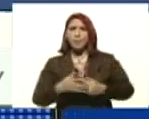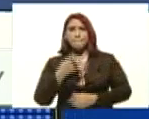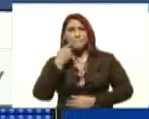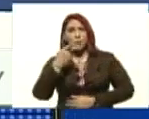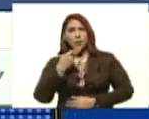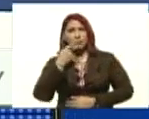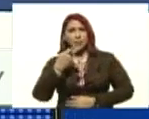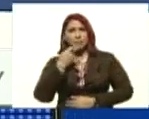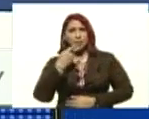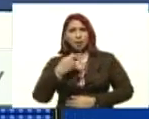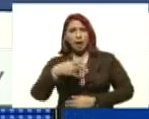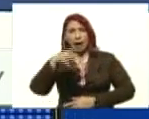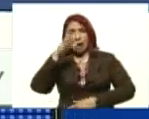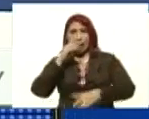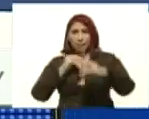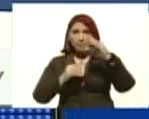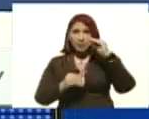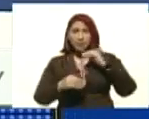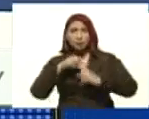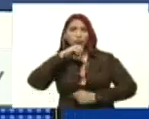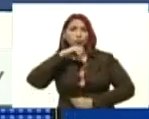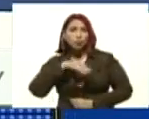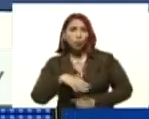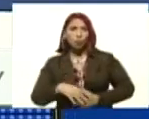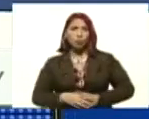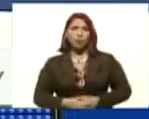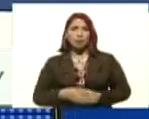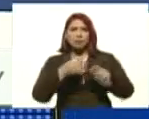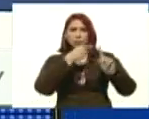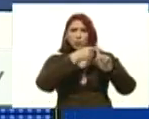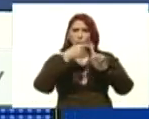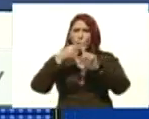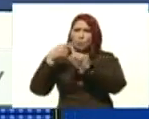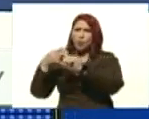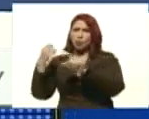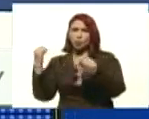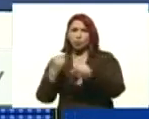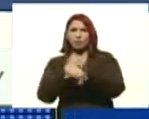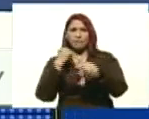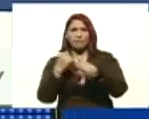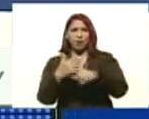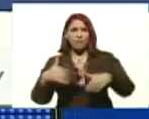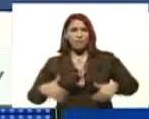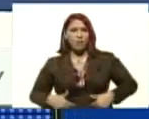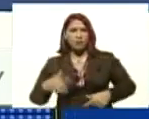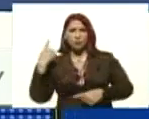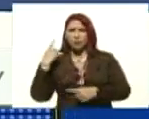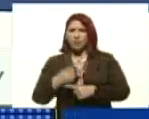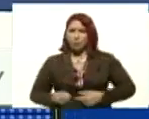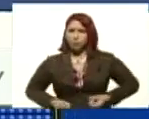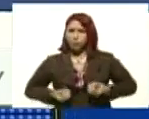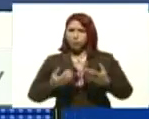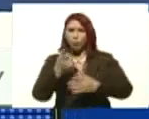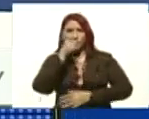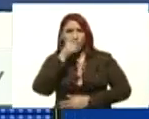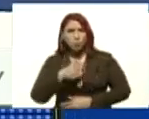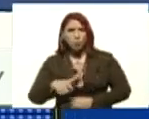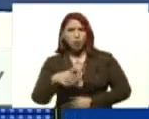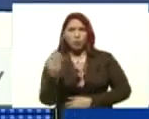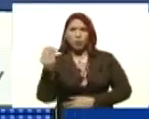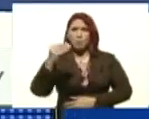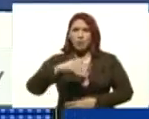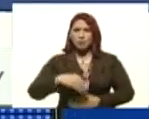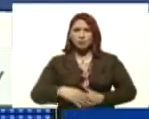políticas, aprendiendo de la historia y sumando trabajo y esfuerzo, tenemos que darle al pueblo mucho